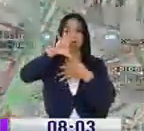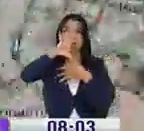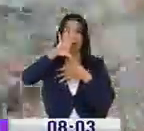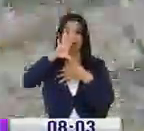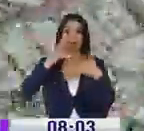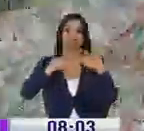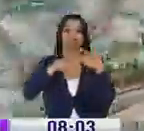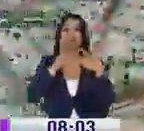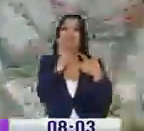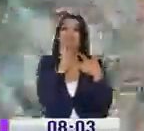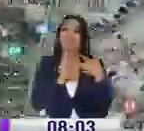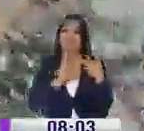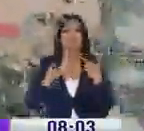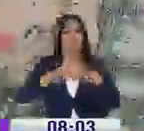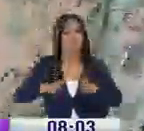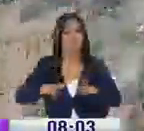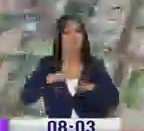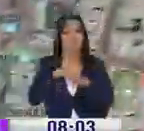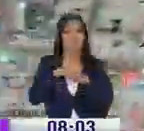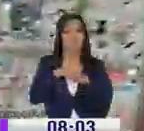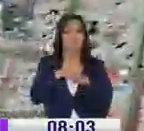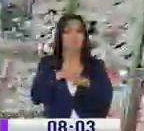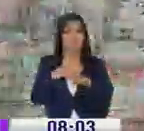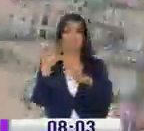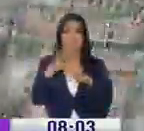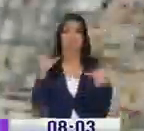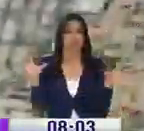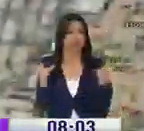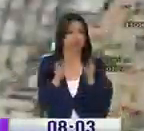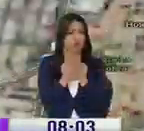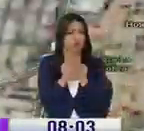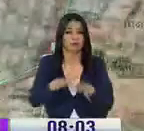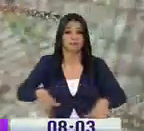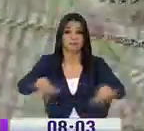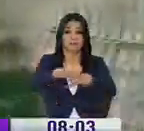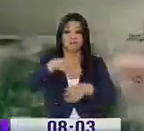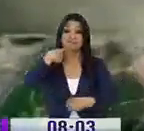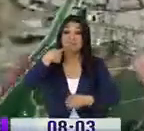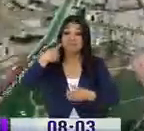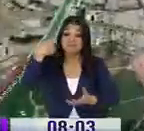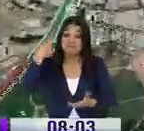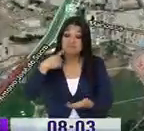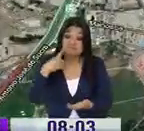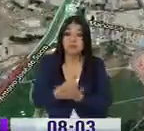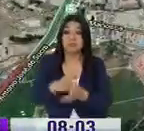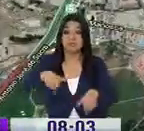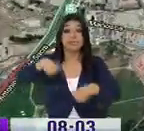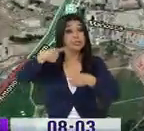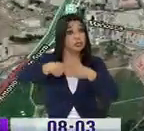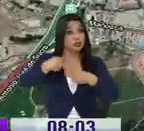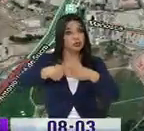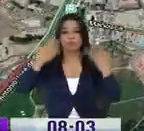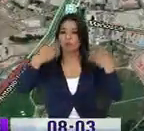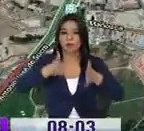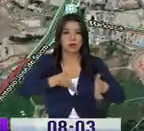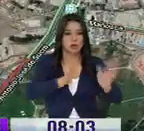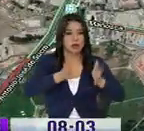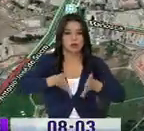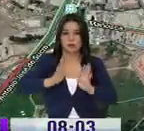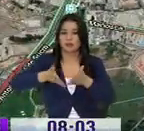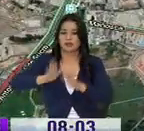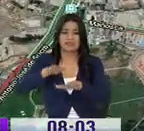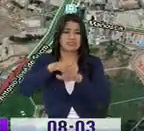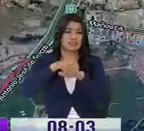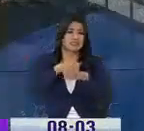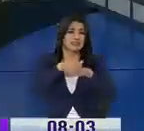Alfaro tiene intenso tráfico, miren cómo está el tráfico, todos, o sea, la verdad es que por donde vamos a esta hora hay mucho tráfico, tengan